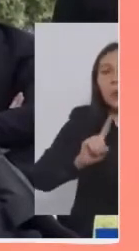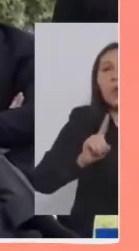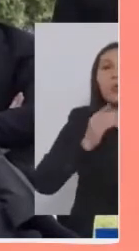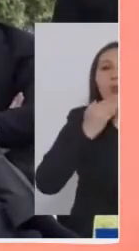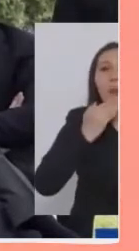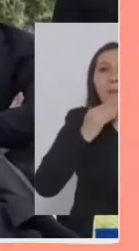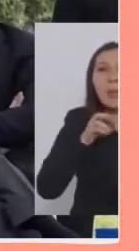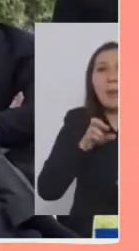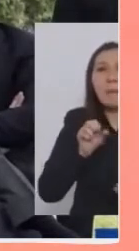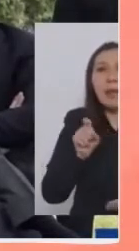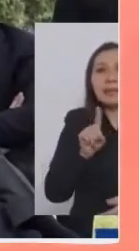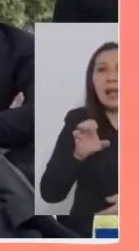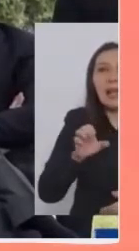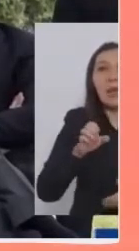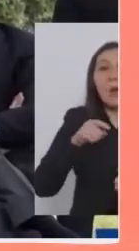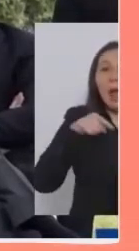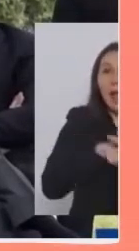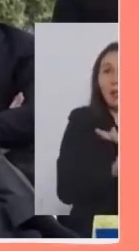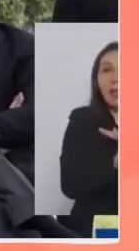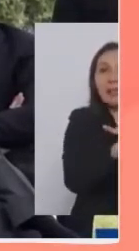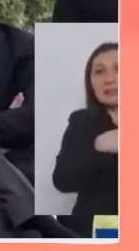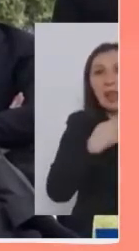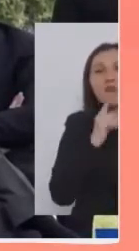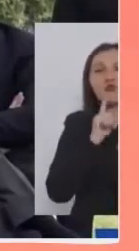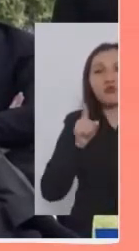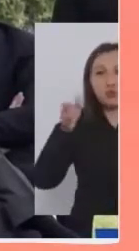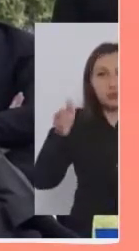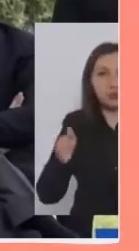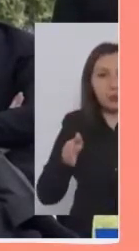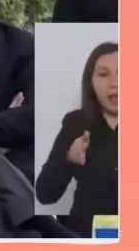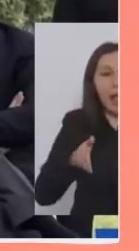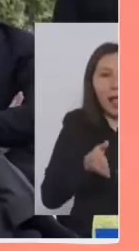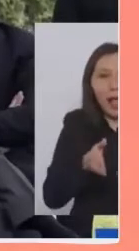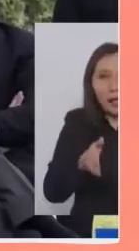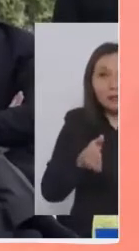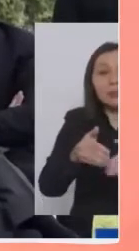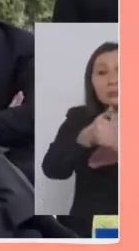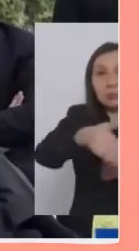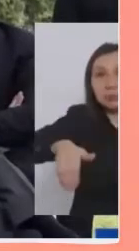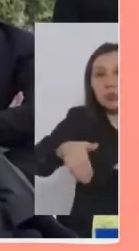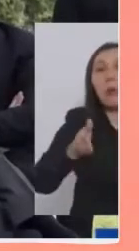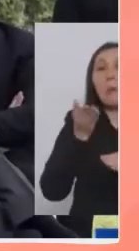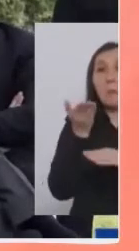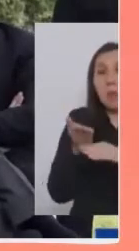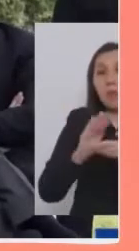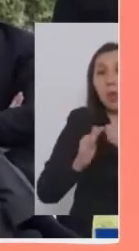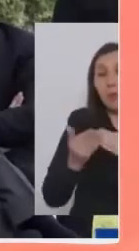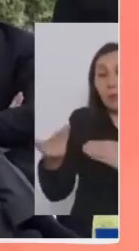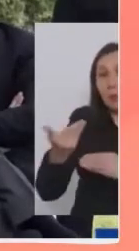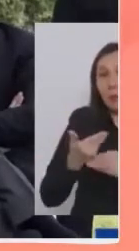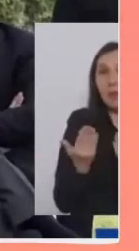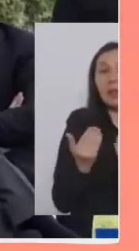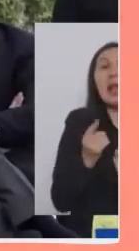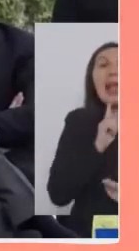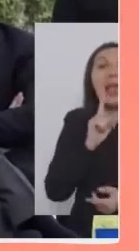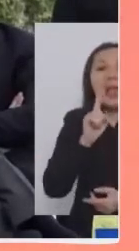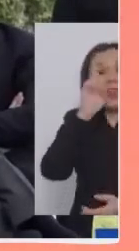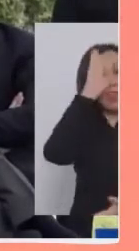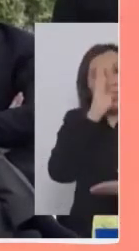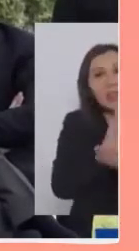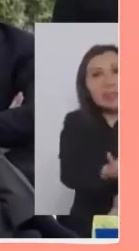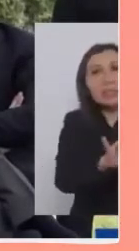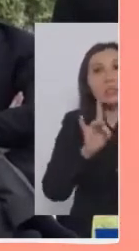en la misma comunidad, que se permite ahora, a diferencia de antes, el cierre de calles con 2 entradas o con 1 entrada y 1 salida, si se